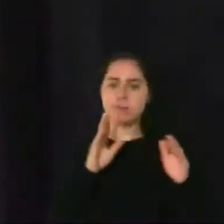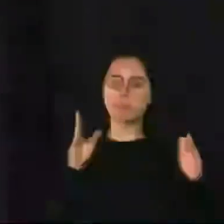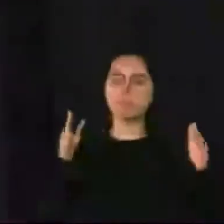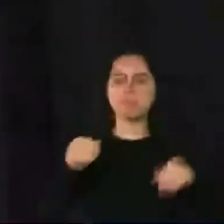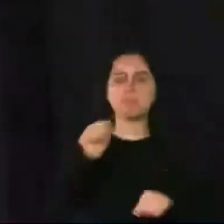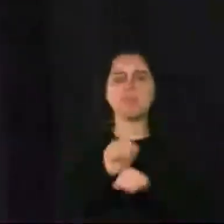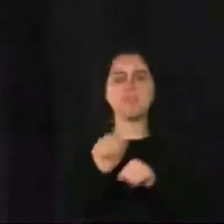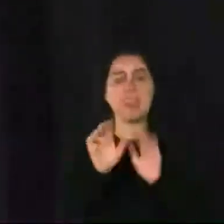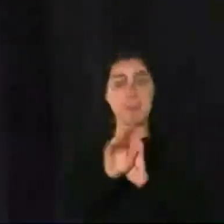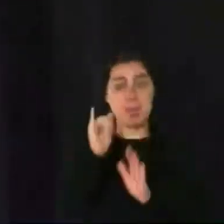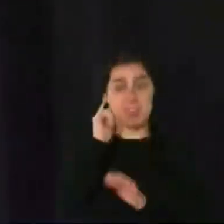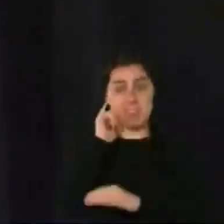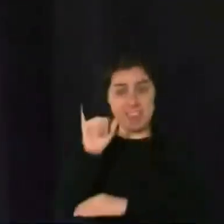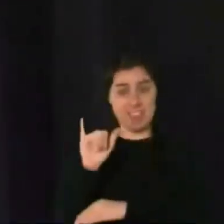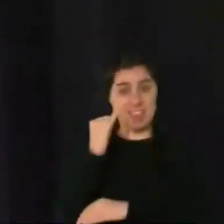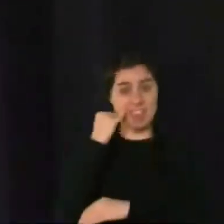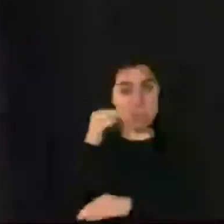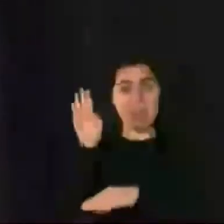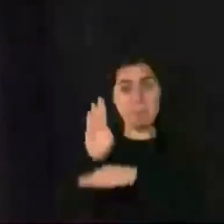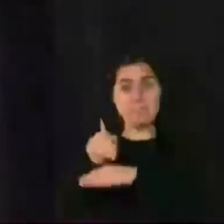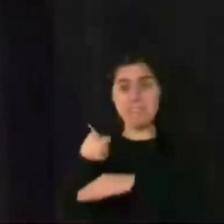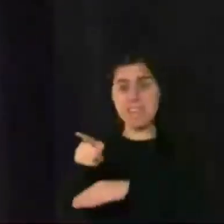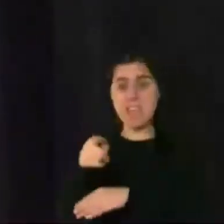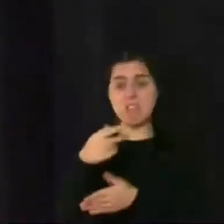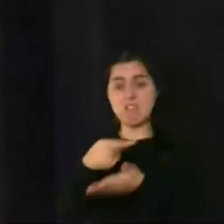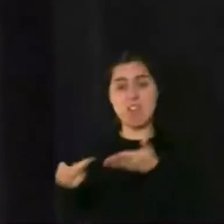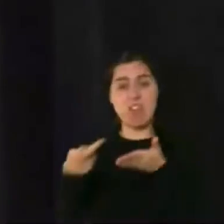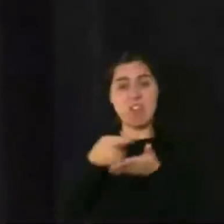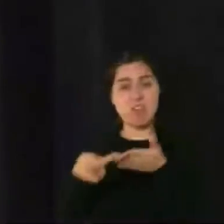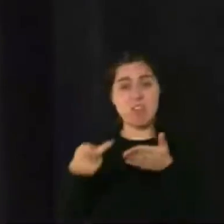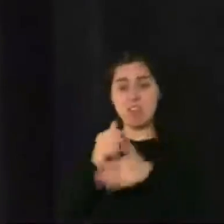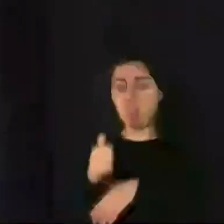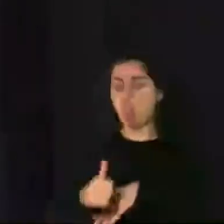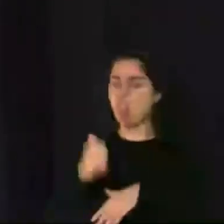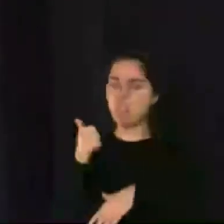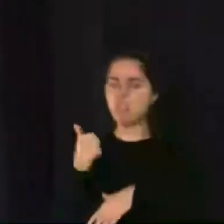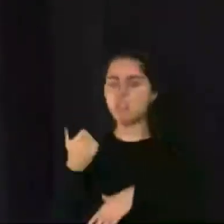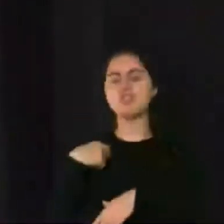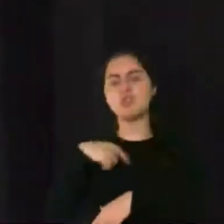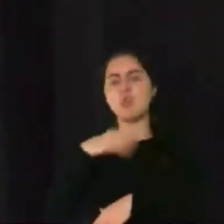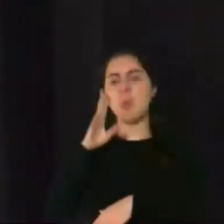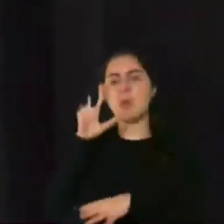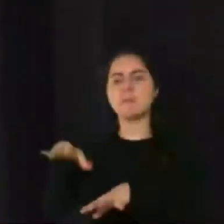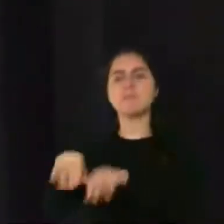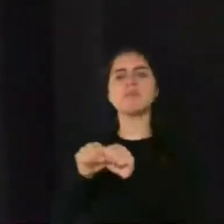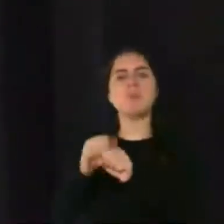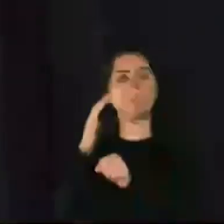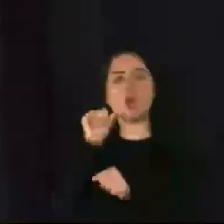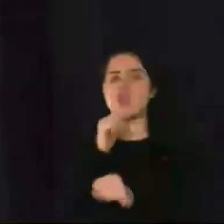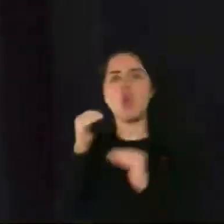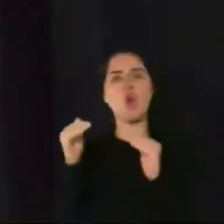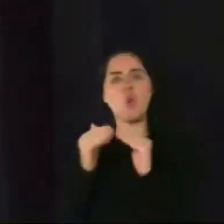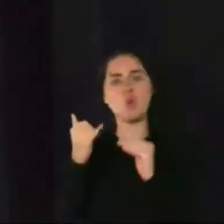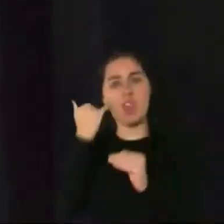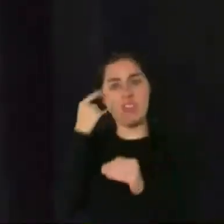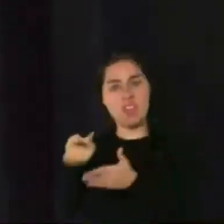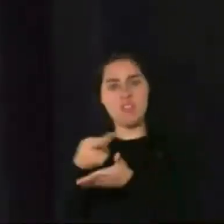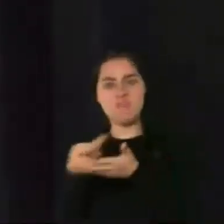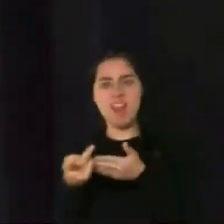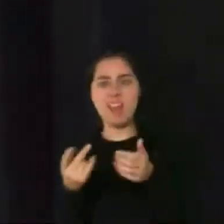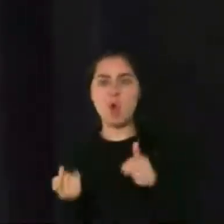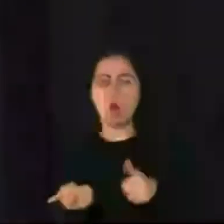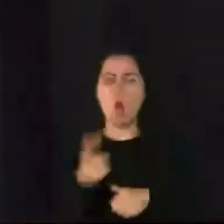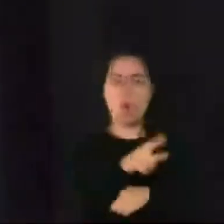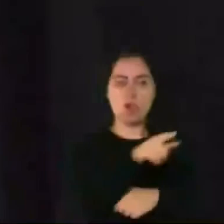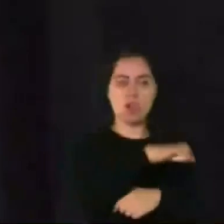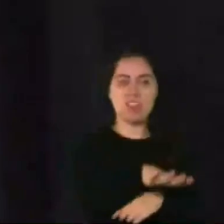está cumpliendo, porque no es justo que el negocio que está cumpliendo pague por el que no está cumpliendo. Así que las determinaciones